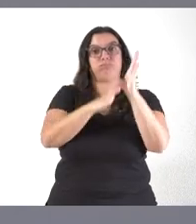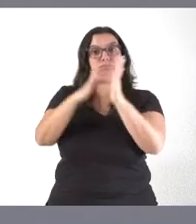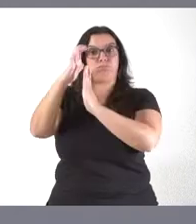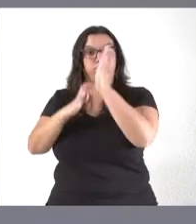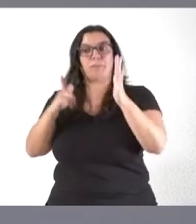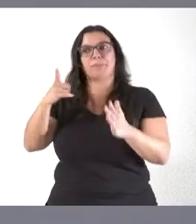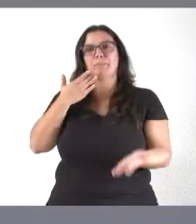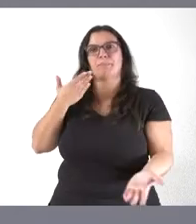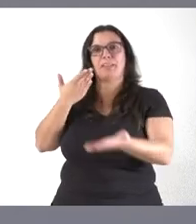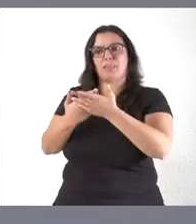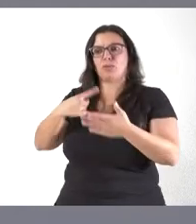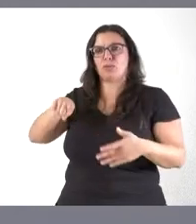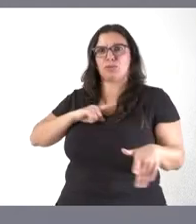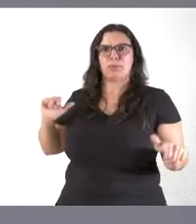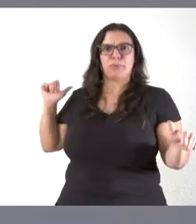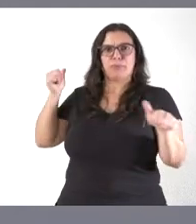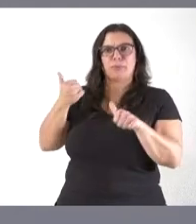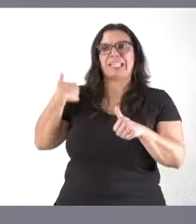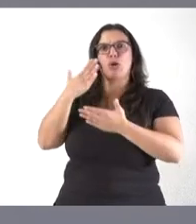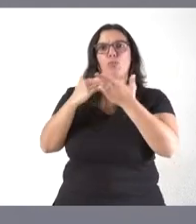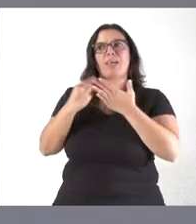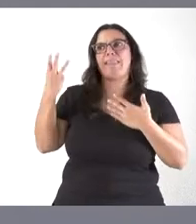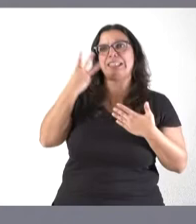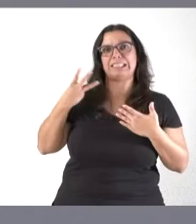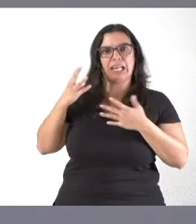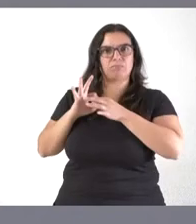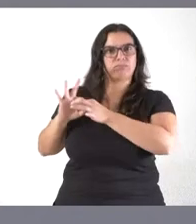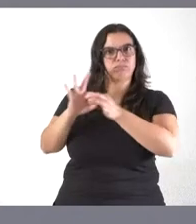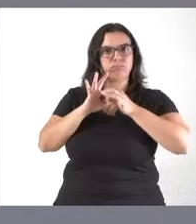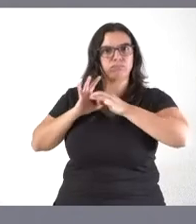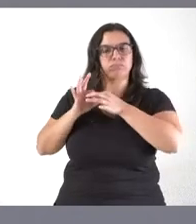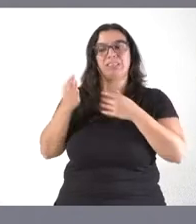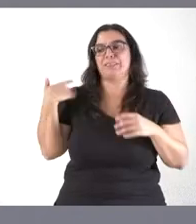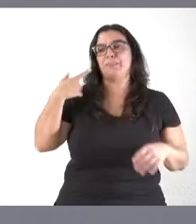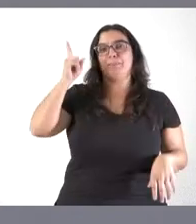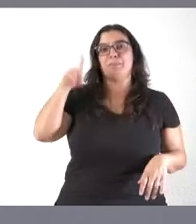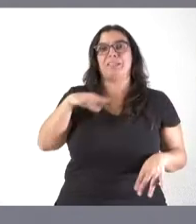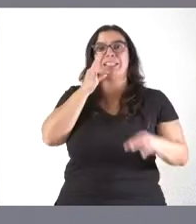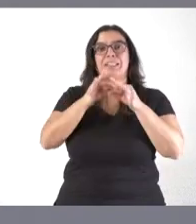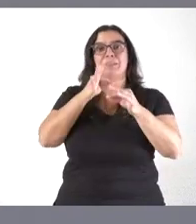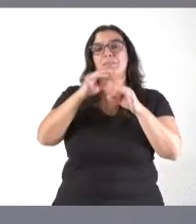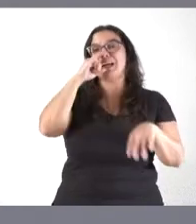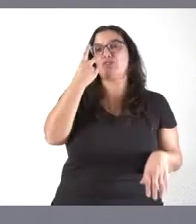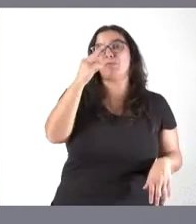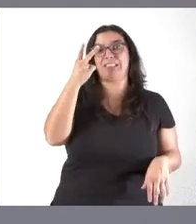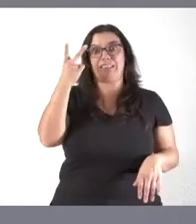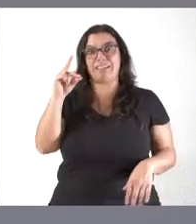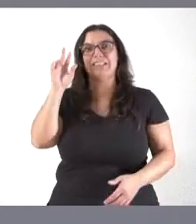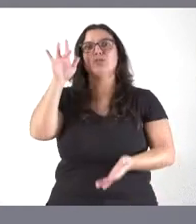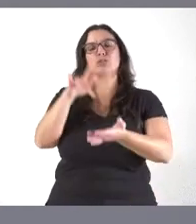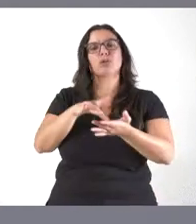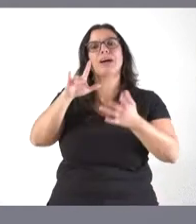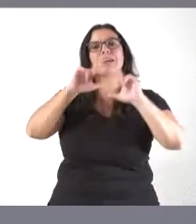sobre la cual veníamos trabajando ya las tres comunidades autónomas hay que recordar que en el mes de septiembre del año 20 Pues hubo una reunión